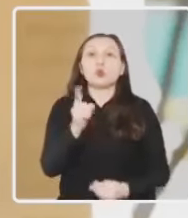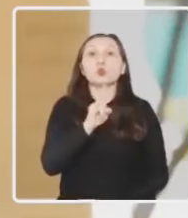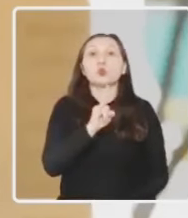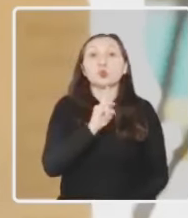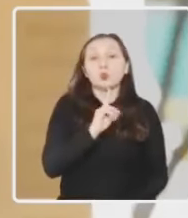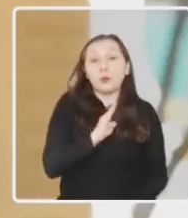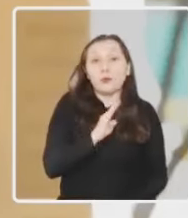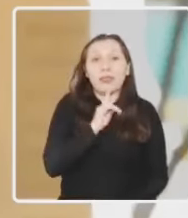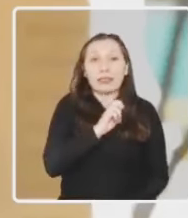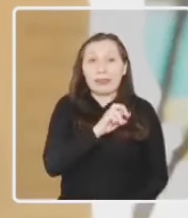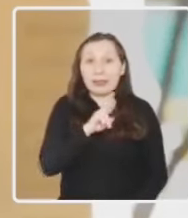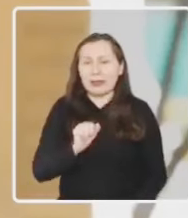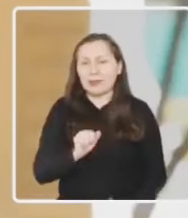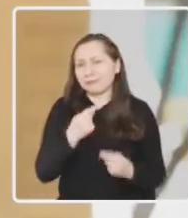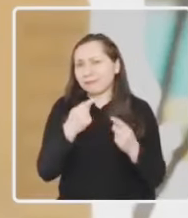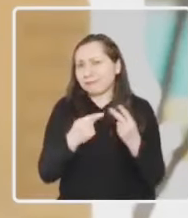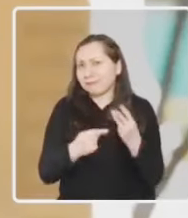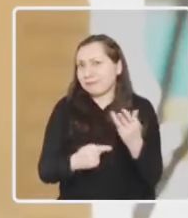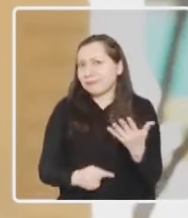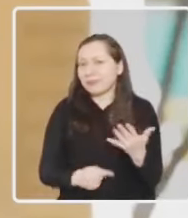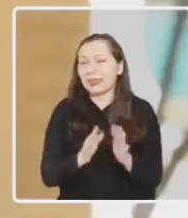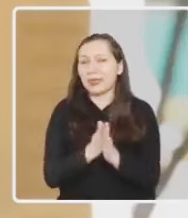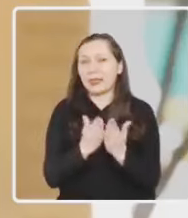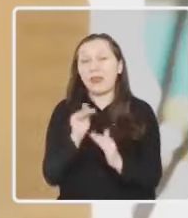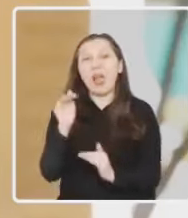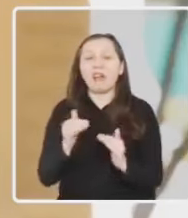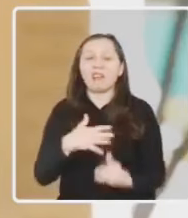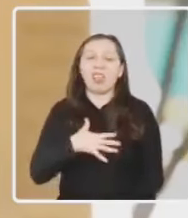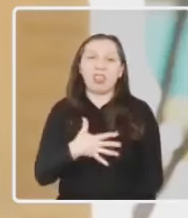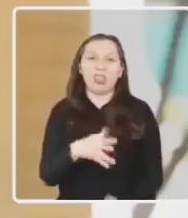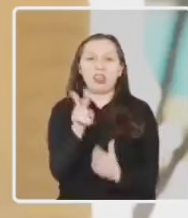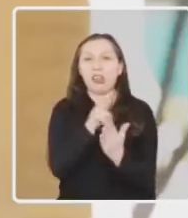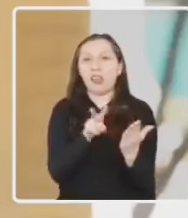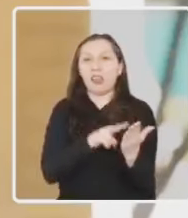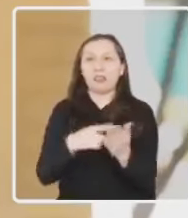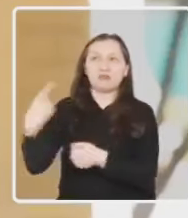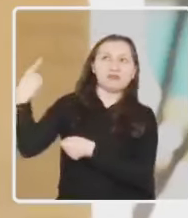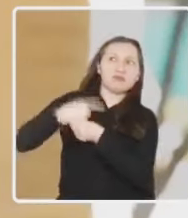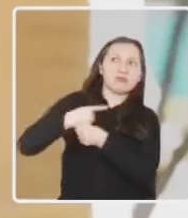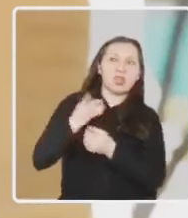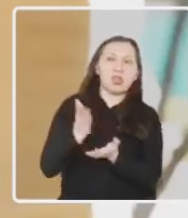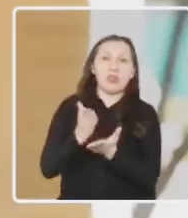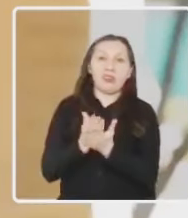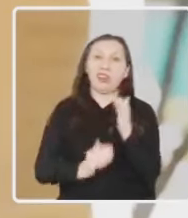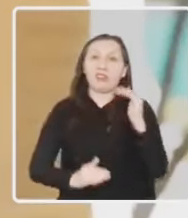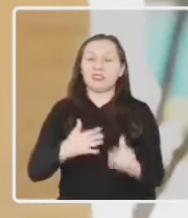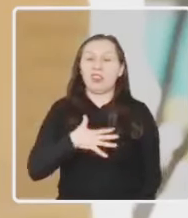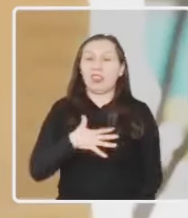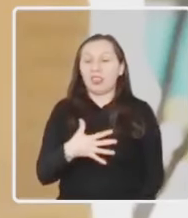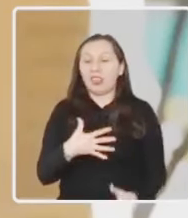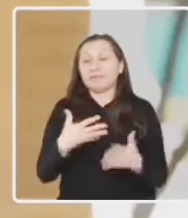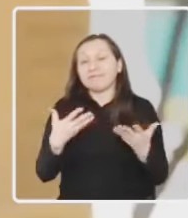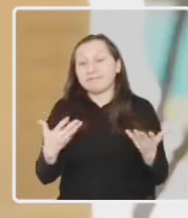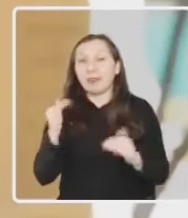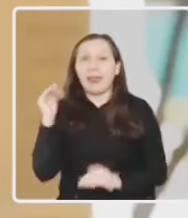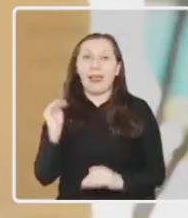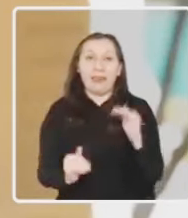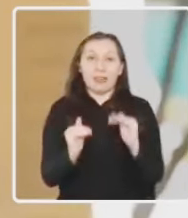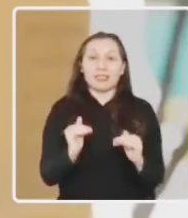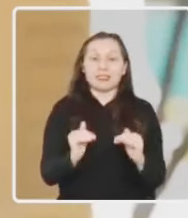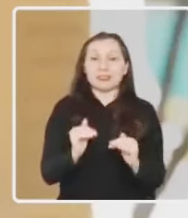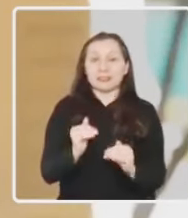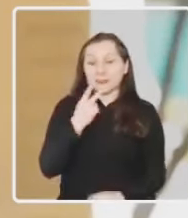Subterra, entre tantos otros. Y a veces daba lata leerse los libros que te obligaban en el colegio. A veces